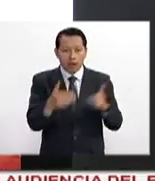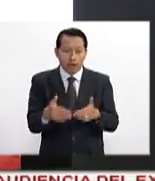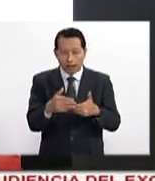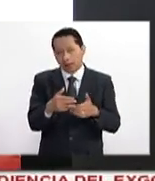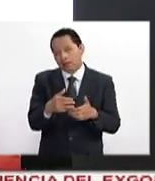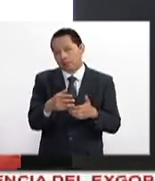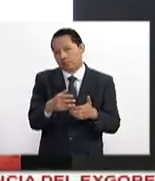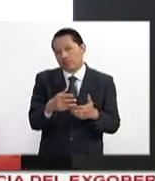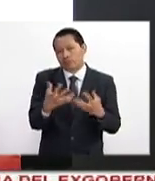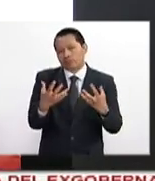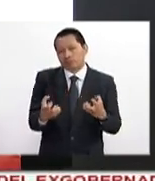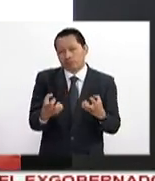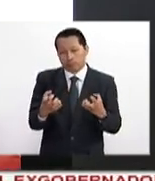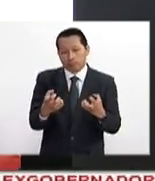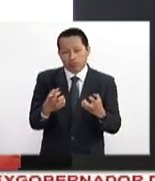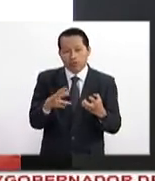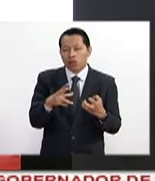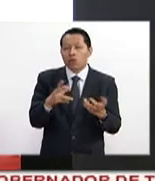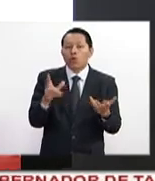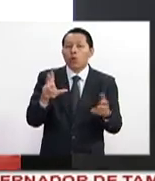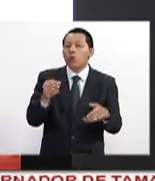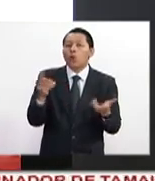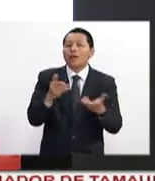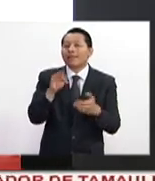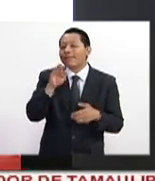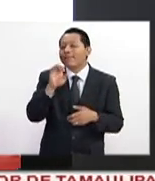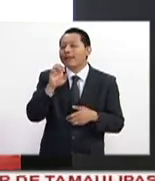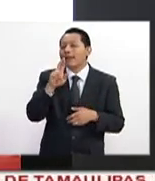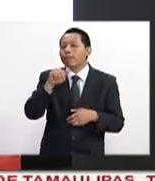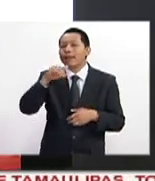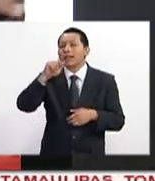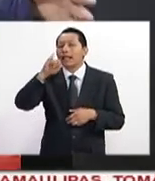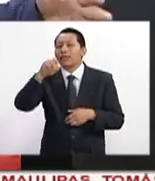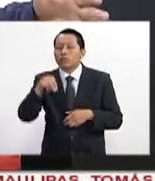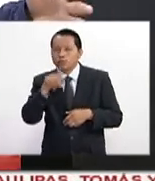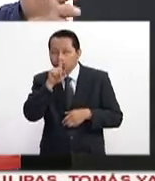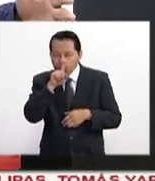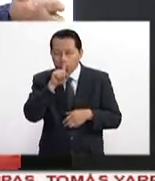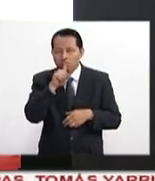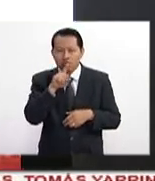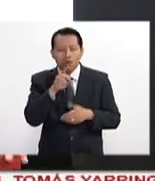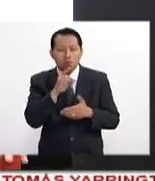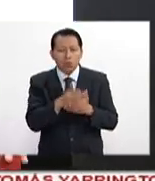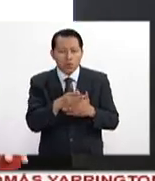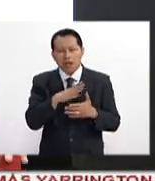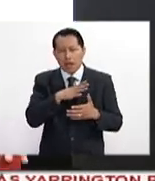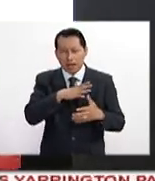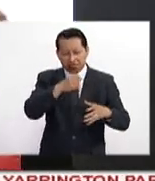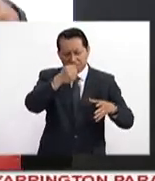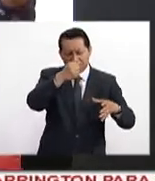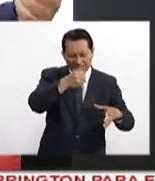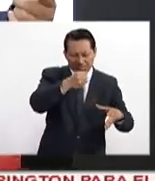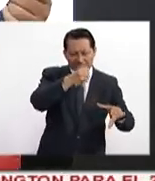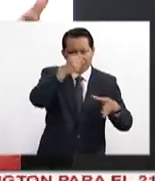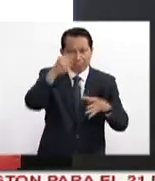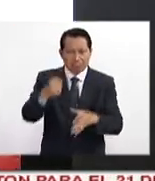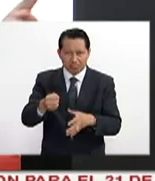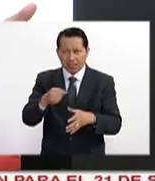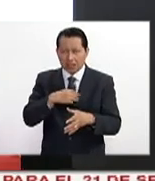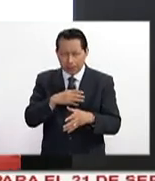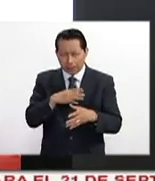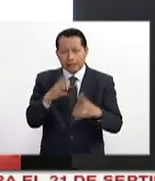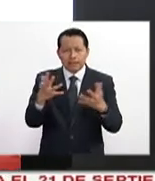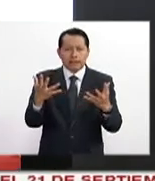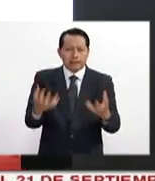no intervienen en la fermentación, la mayoría de ellos. Les llega seco en sacos y de ahí hacen el chocolate.